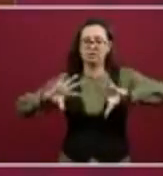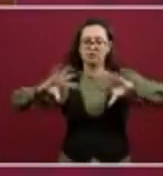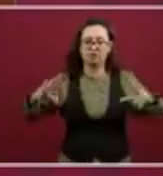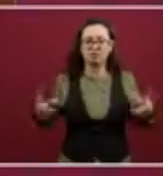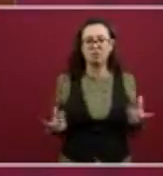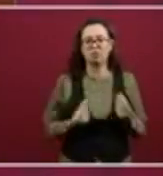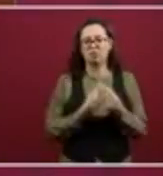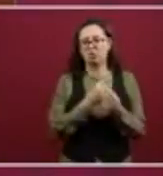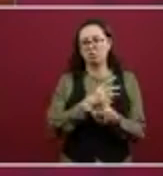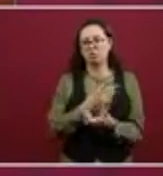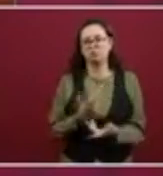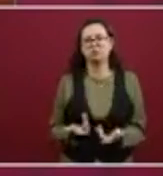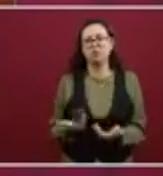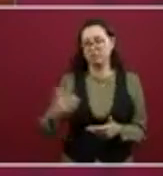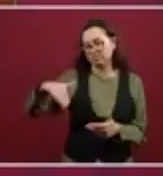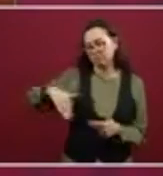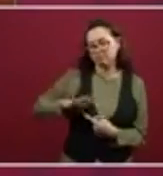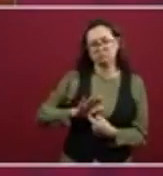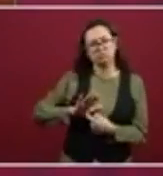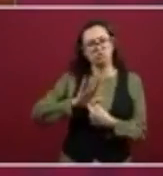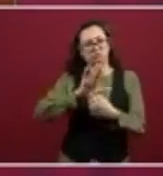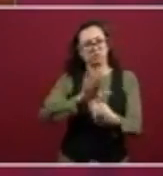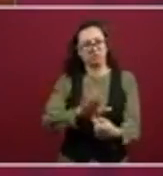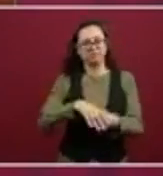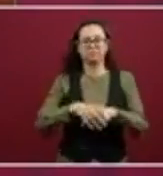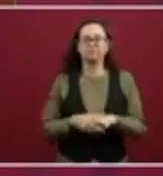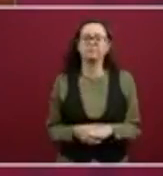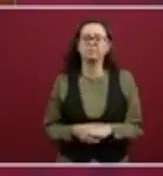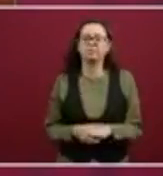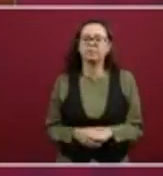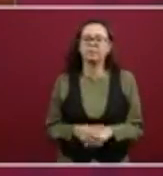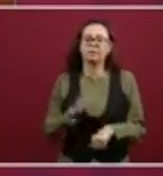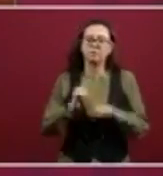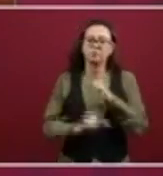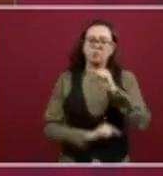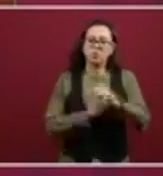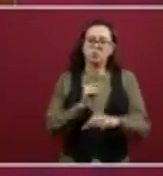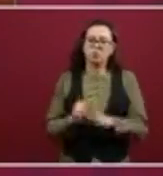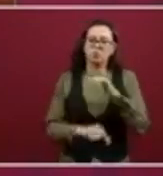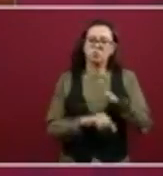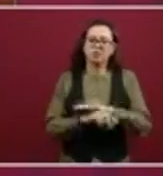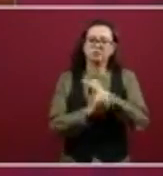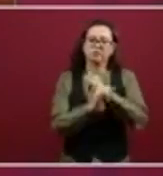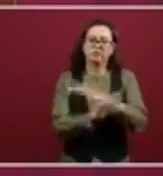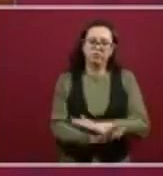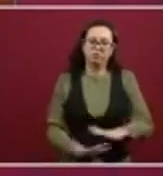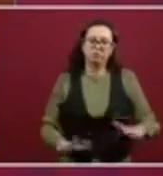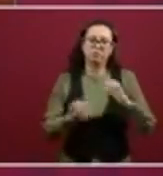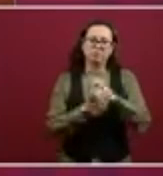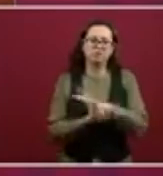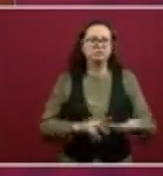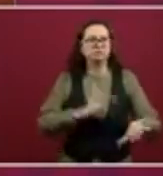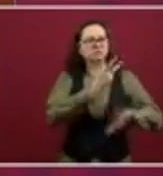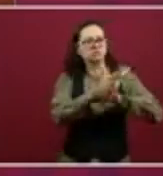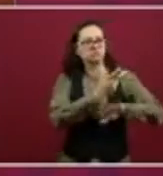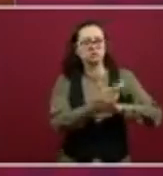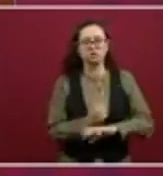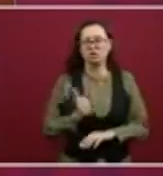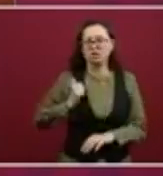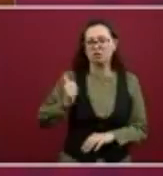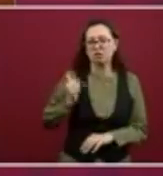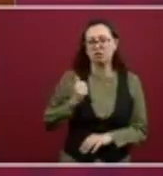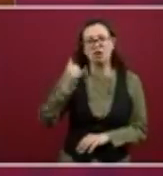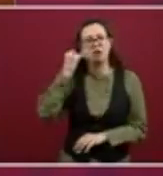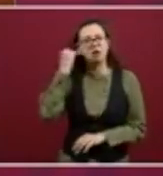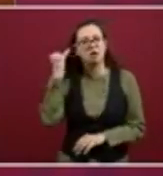los aspectos como ustedes lo acaban de ver. Entonces, vamos a estar informando puntualmente los avances con Estados Unidos, con Canadá, con